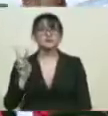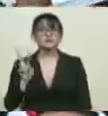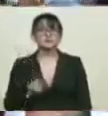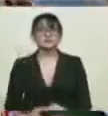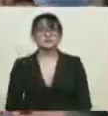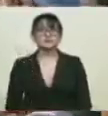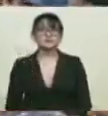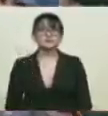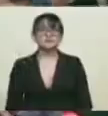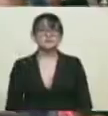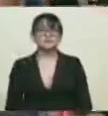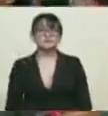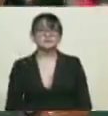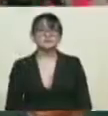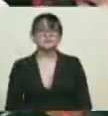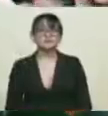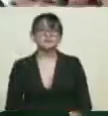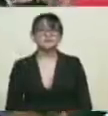Sí,